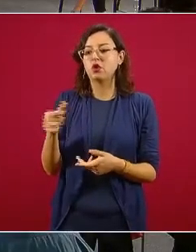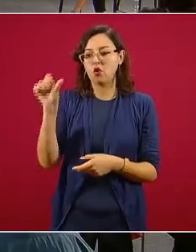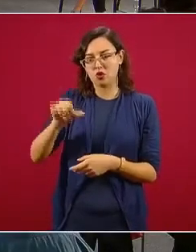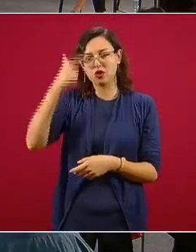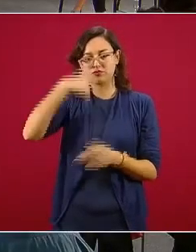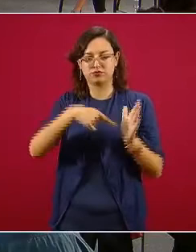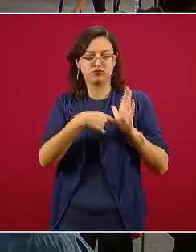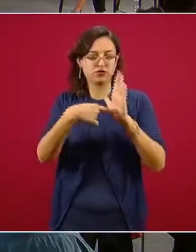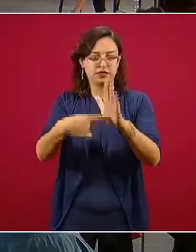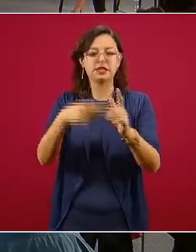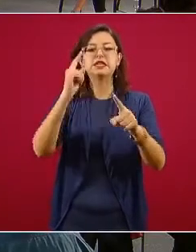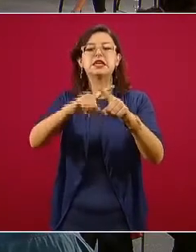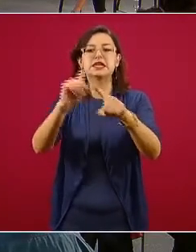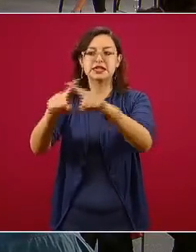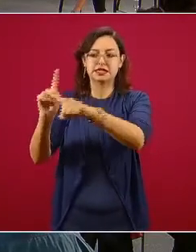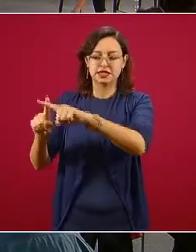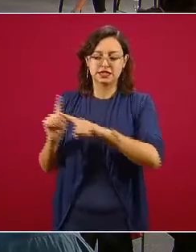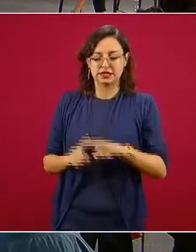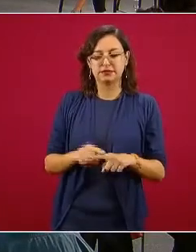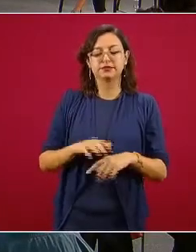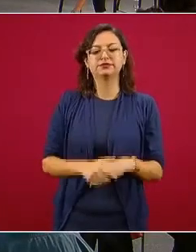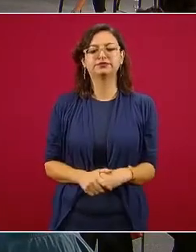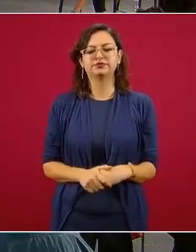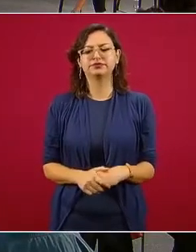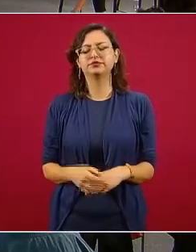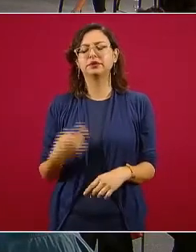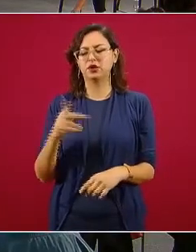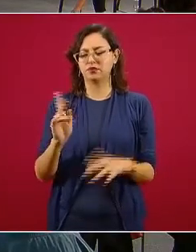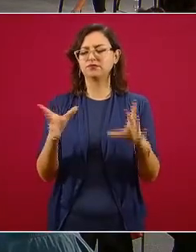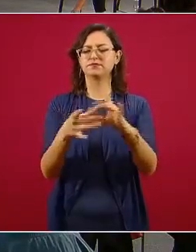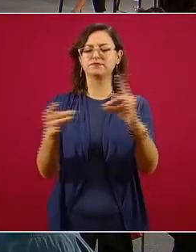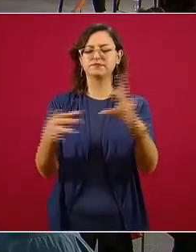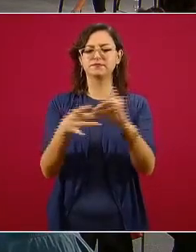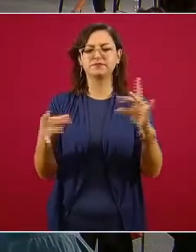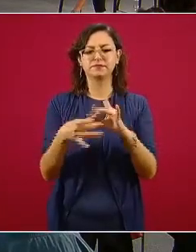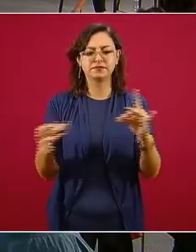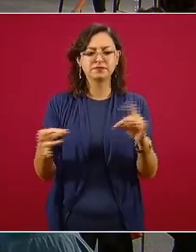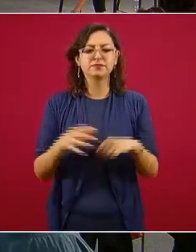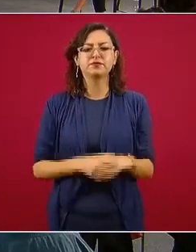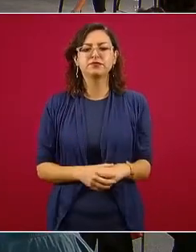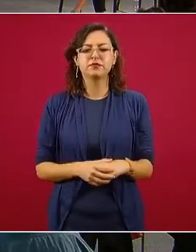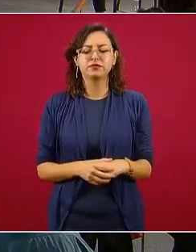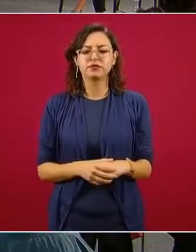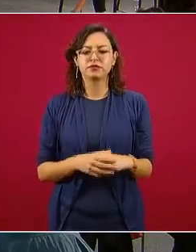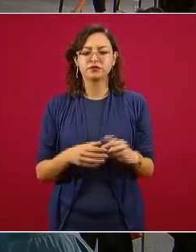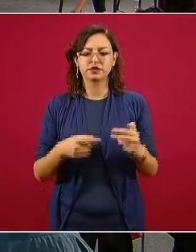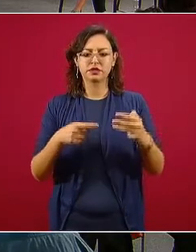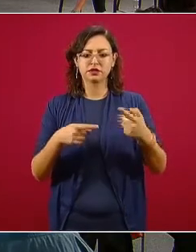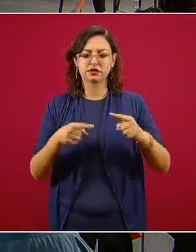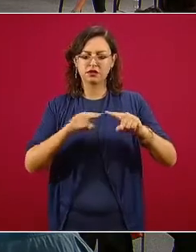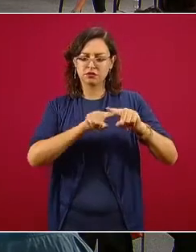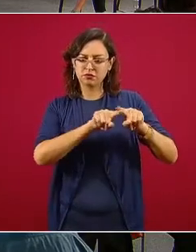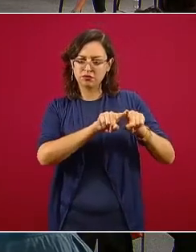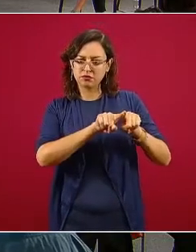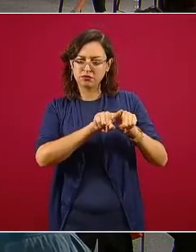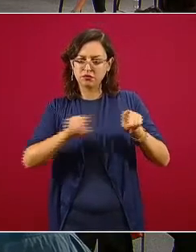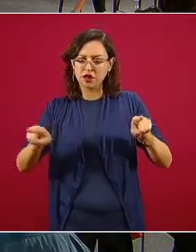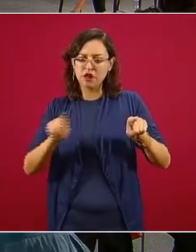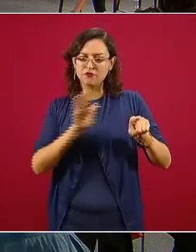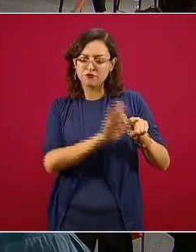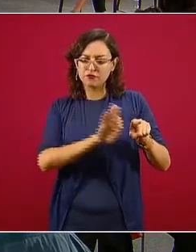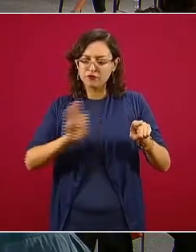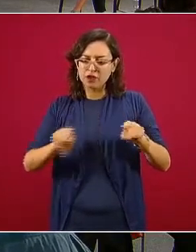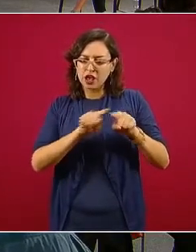noche. Explico la gráfica. Lo que se ve en el eje de abajo, en la parte de abajo, son